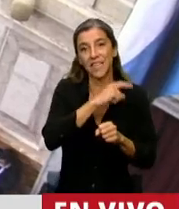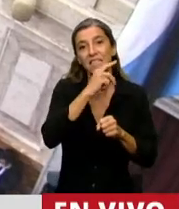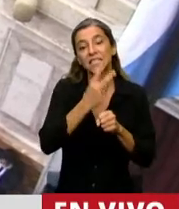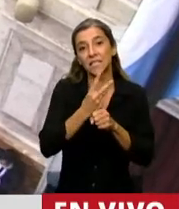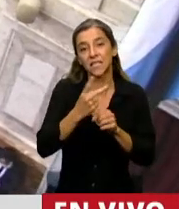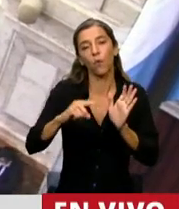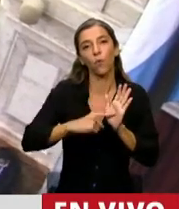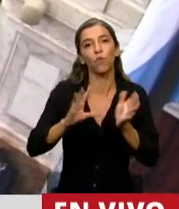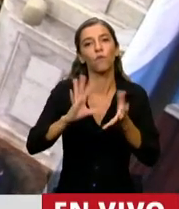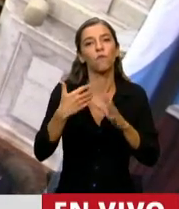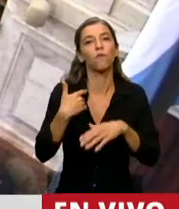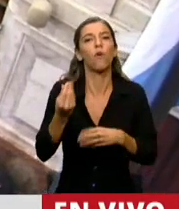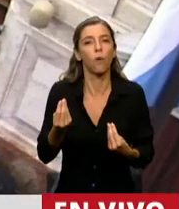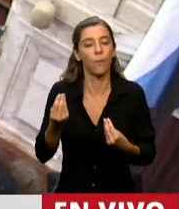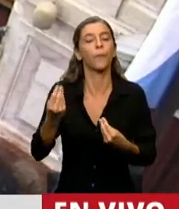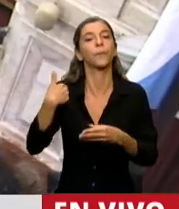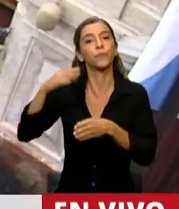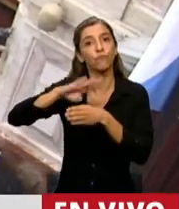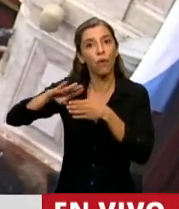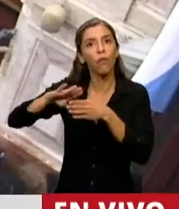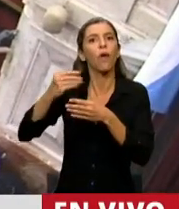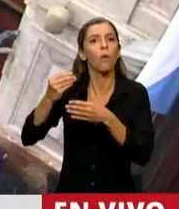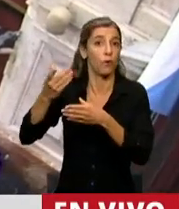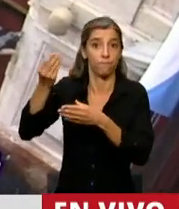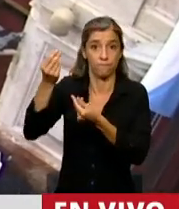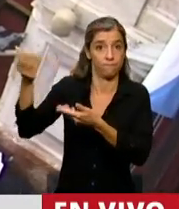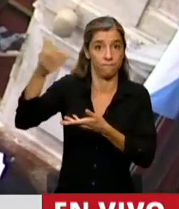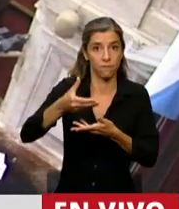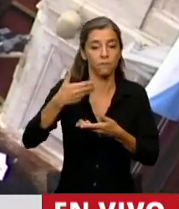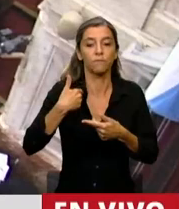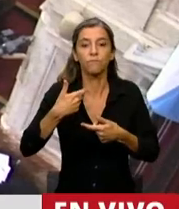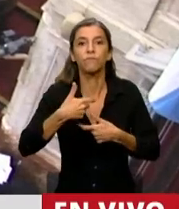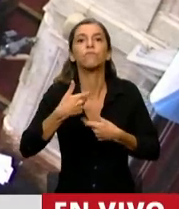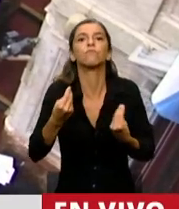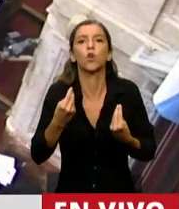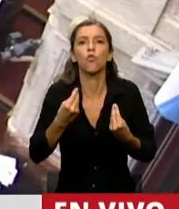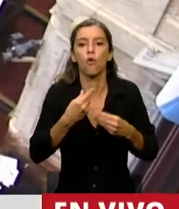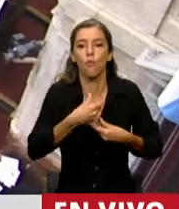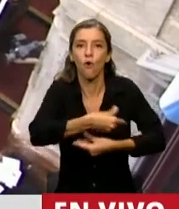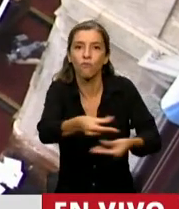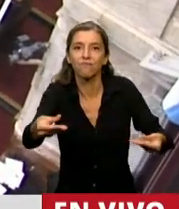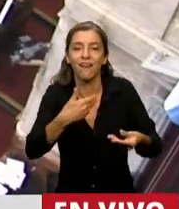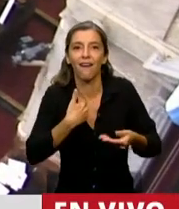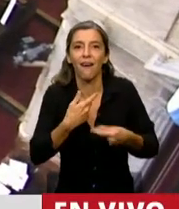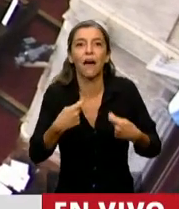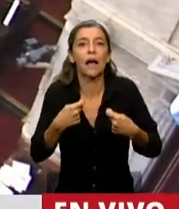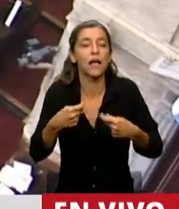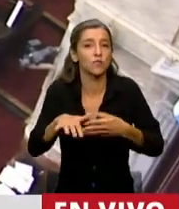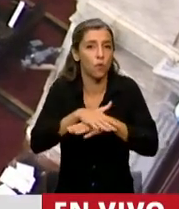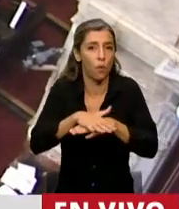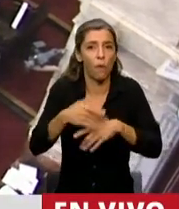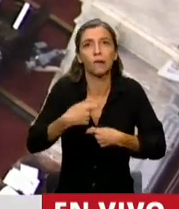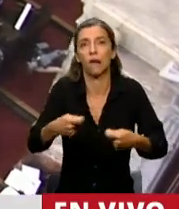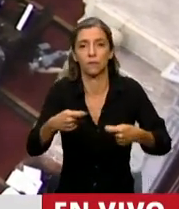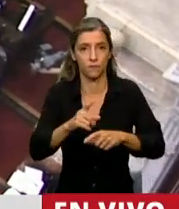fondos que se obtienen a través del endeudamiento, que no van a poder ser utilizados para gastos primarios corrientes, como bien explicó el